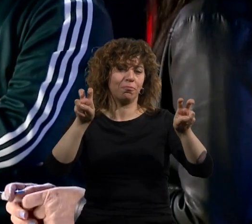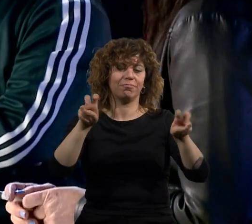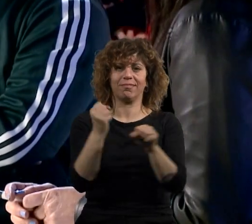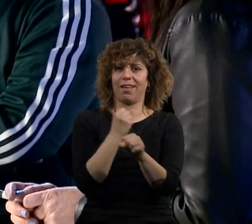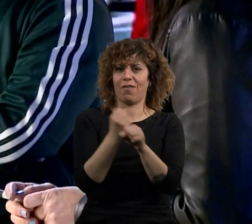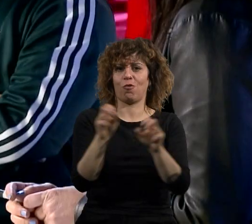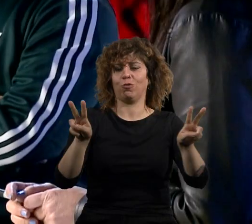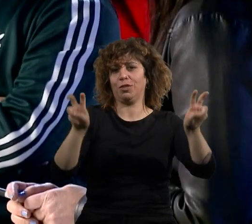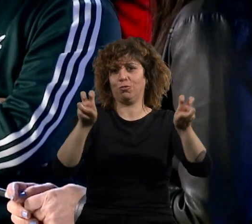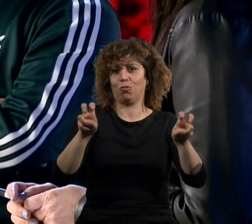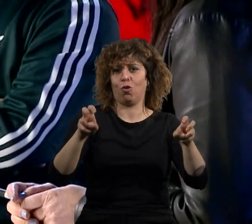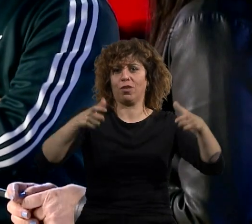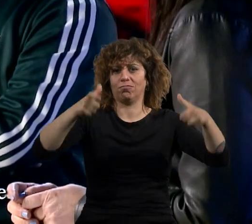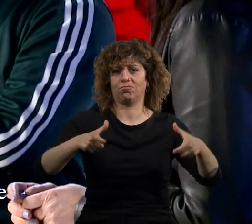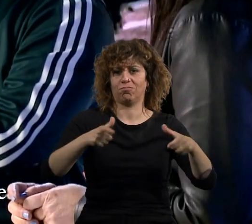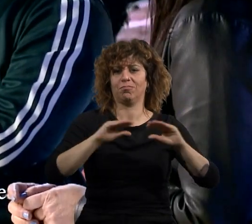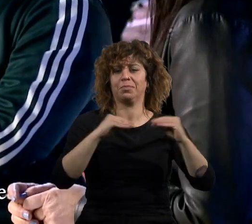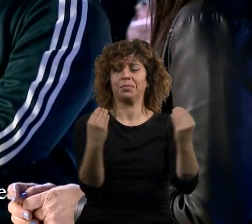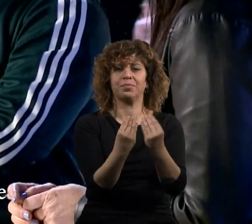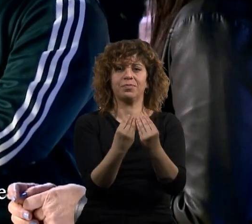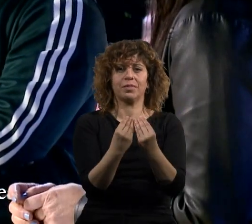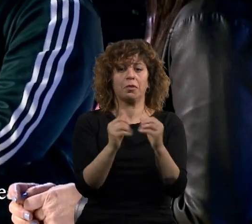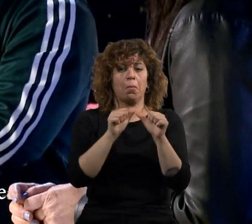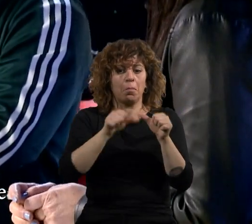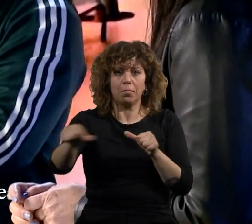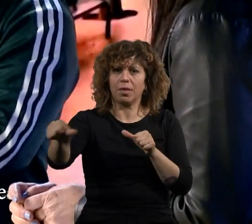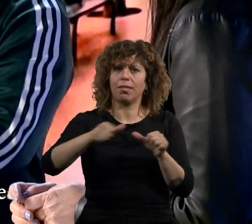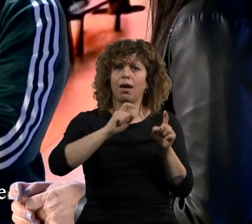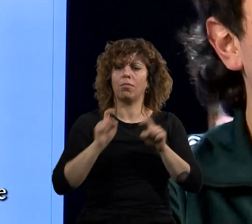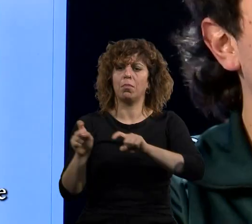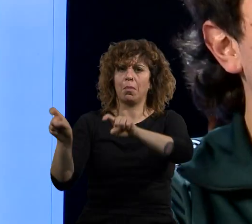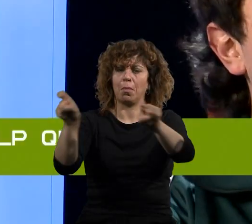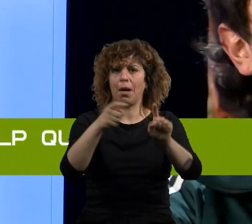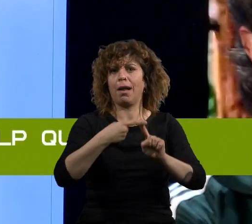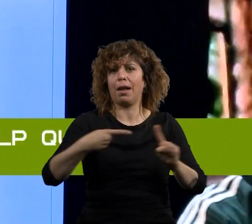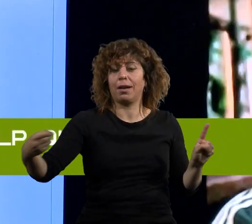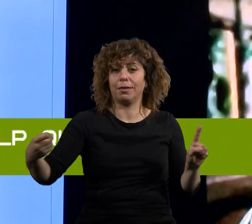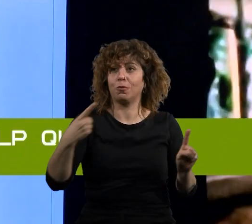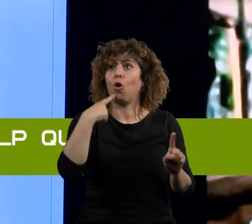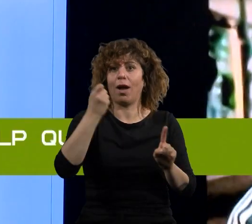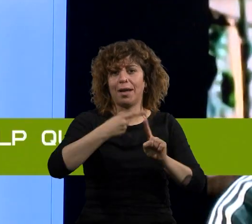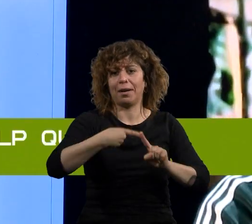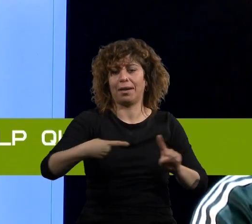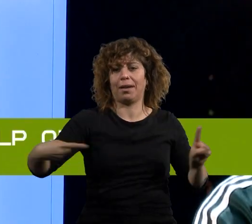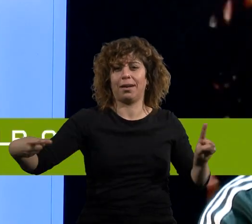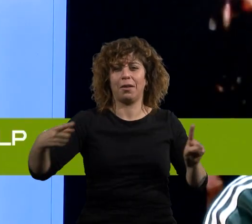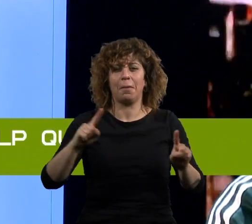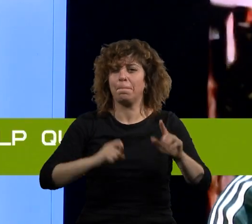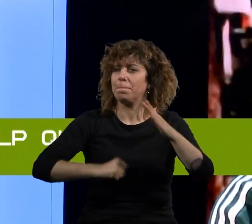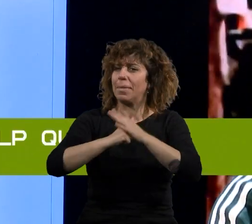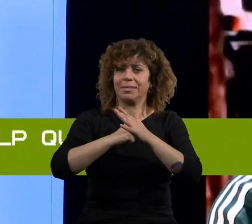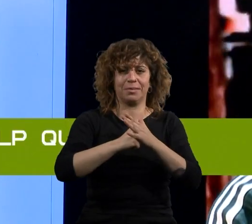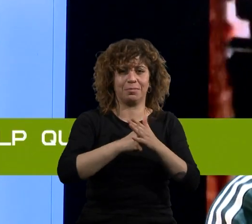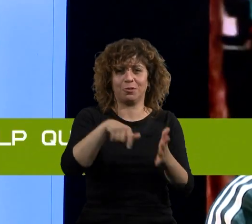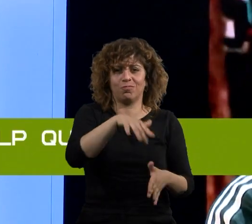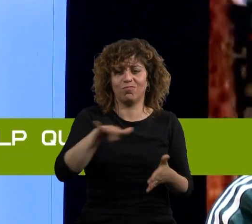trabajo con el que vamos a comenzar una extensa gira y que esperemos que dure lo más posible y que visitemos los máximos sitios